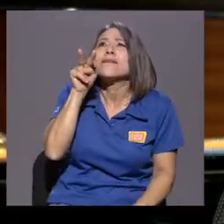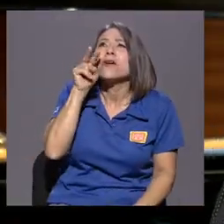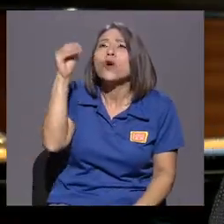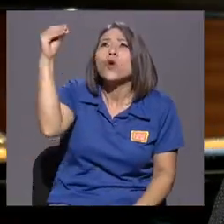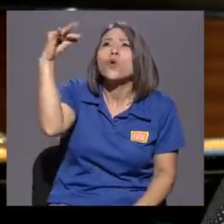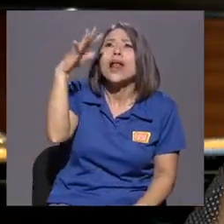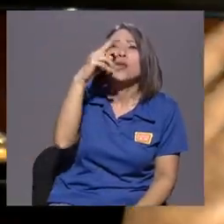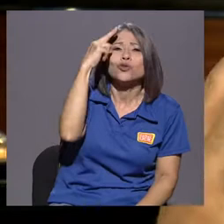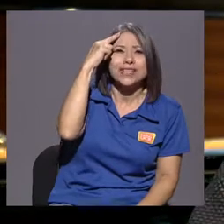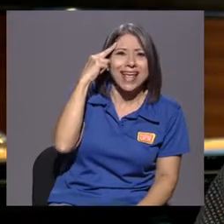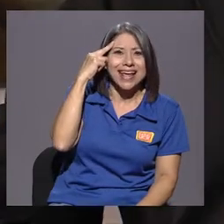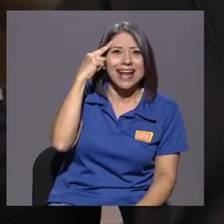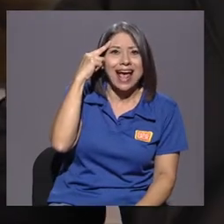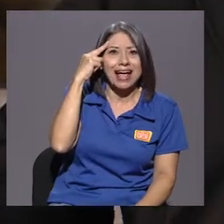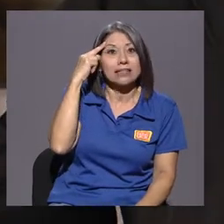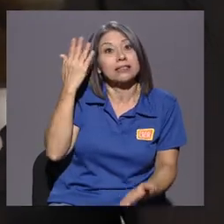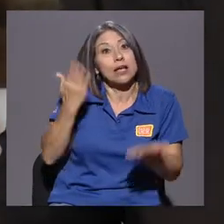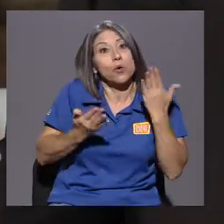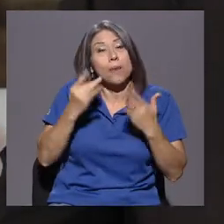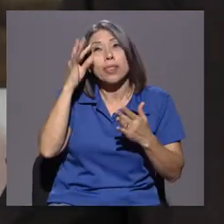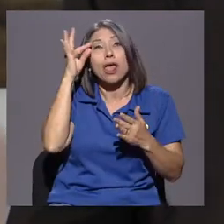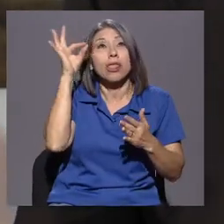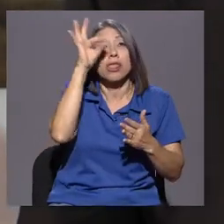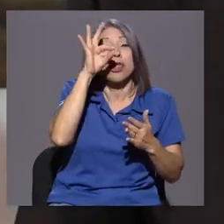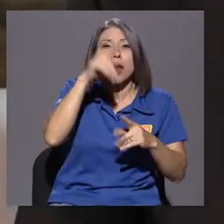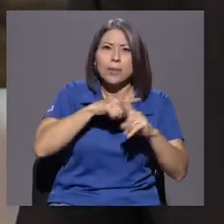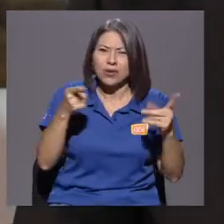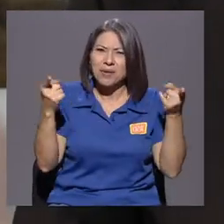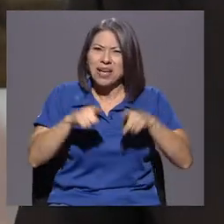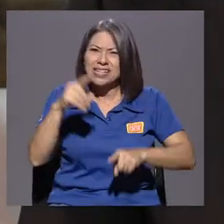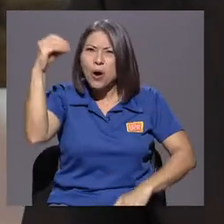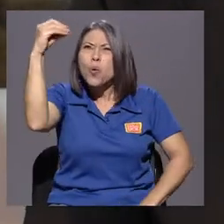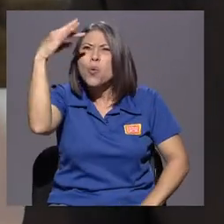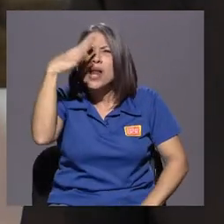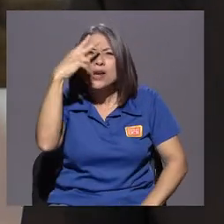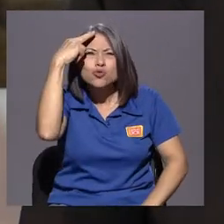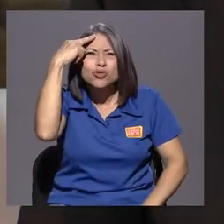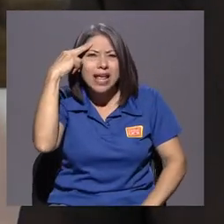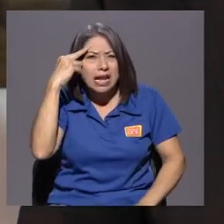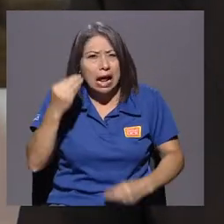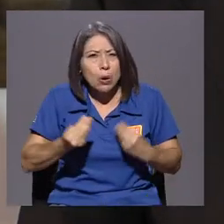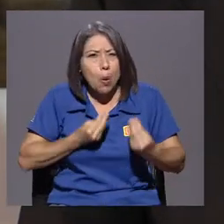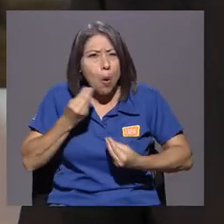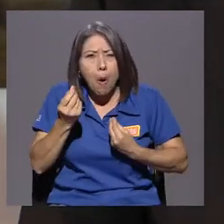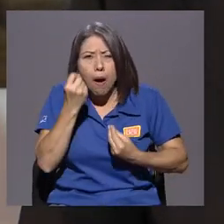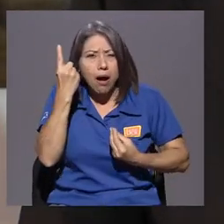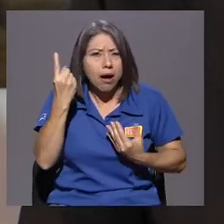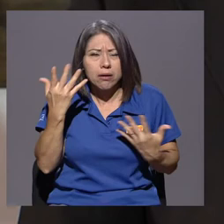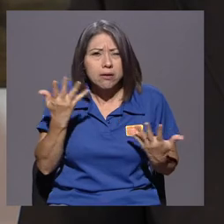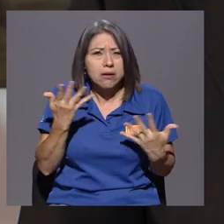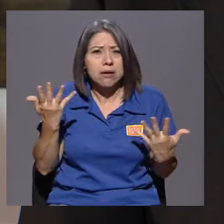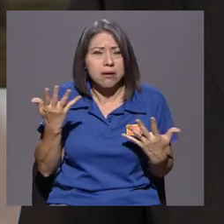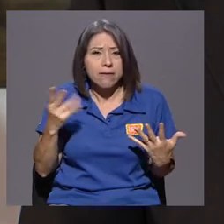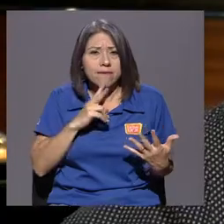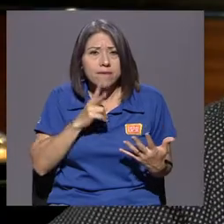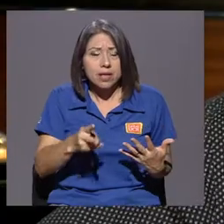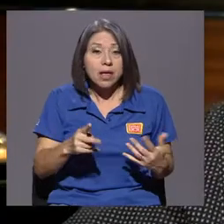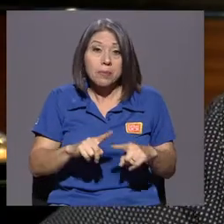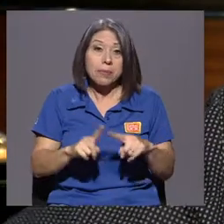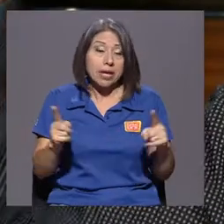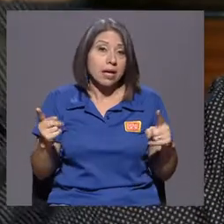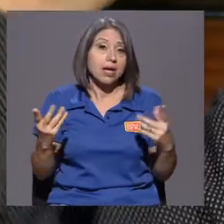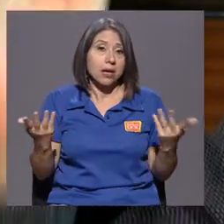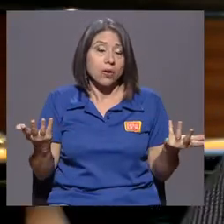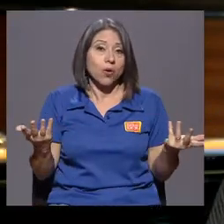pasión a luz negra uno no la puede concebir verdad es inconcebible pero pero eso te lo necesite en